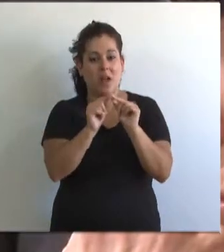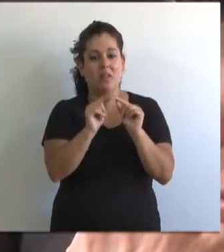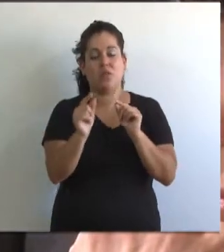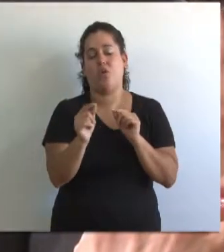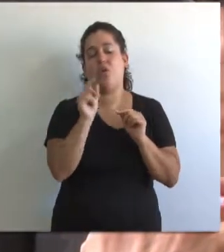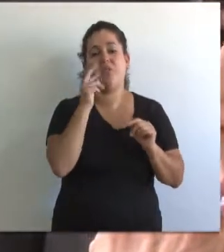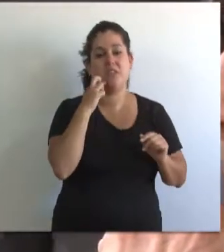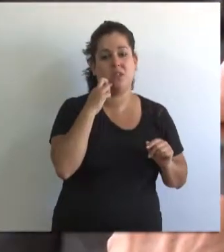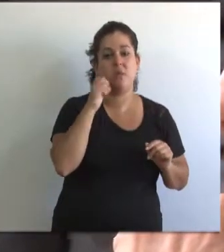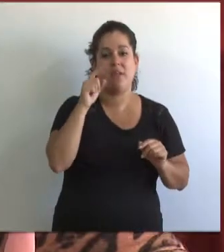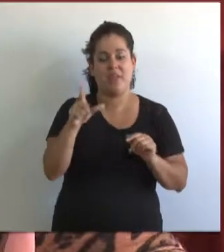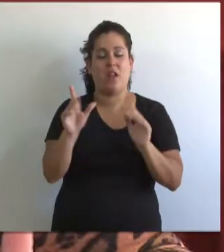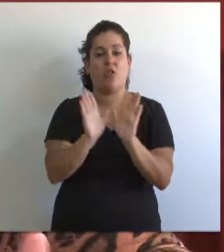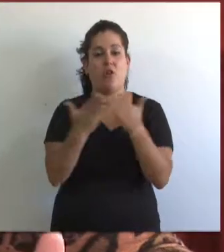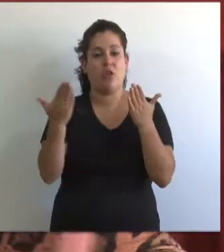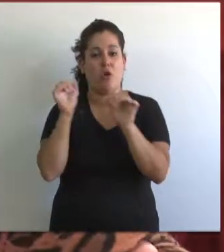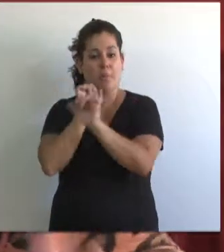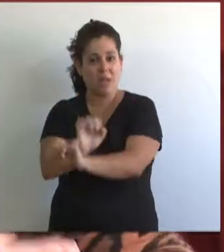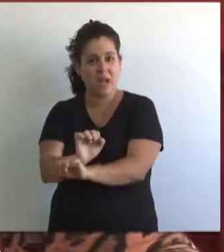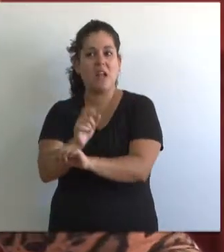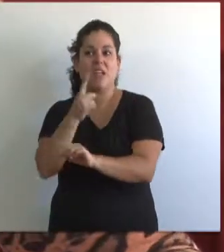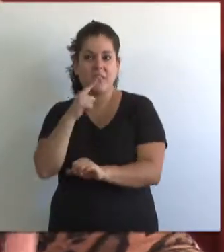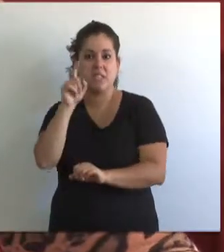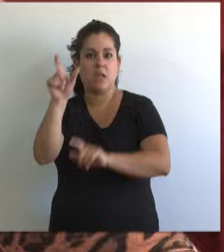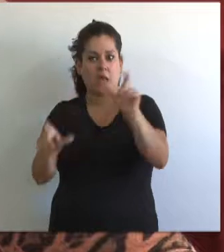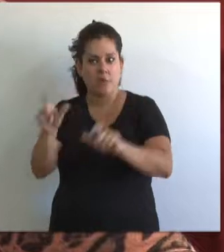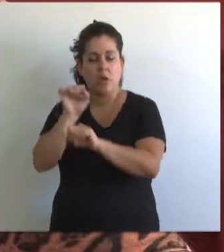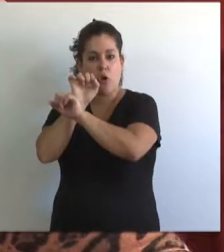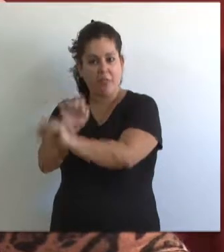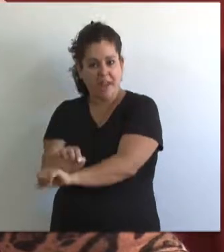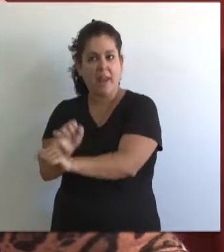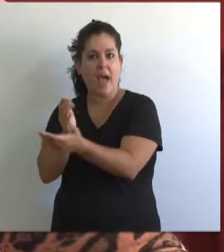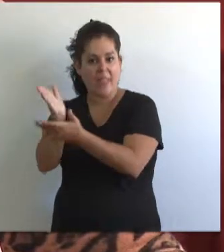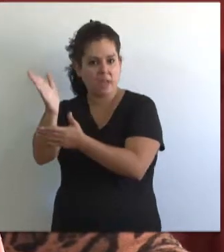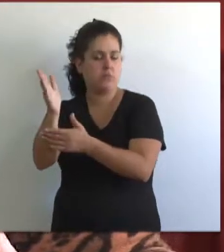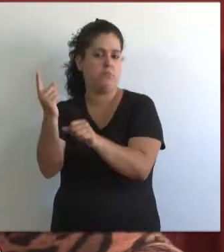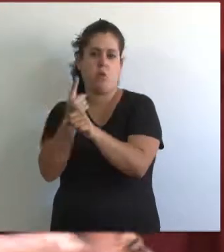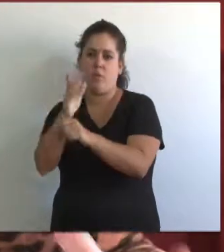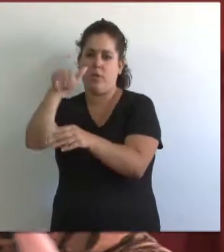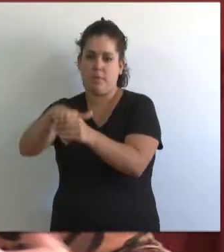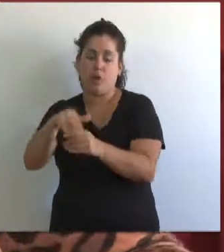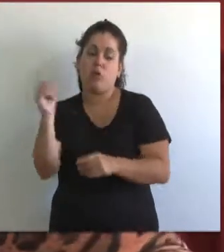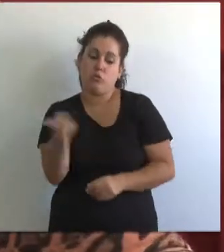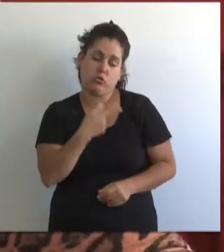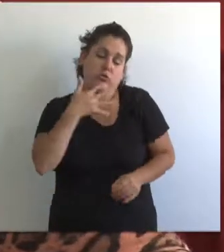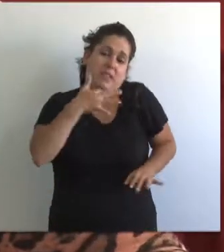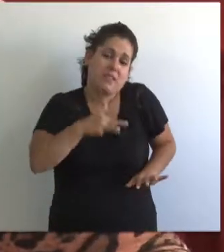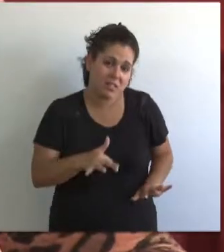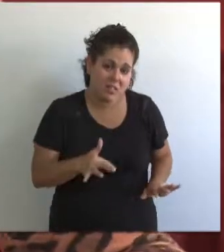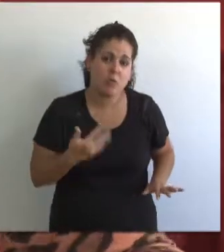artículo 19, inciso 2 del Código Penal, que explicita que aquellos condenados no pueden emitir su sufragio. Nosotros